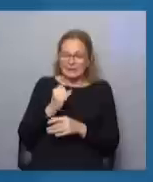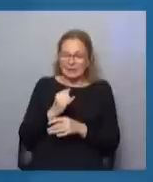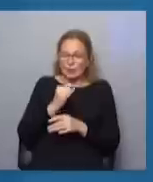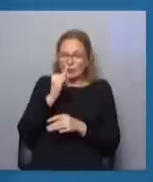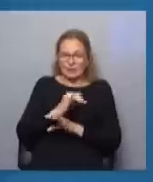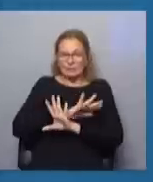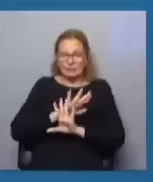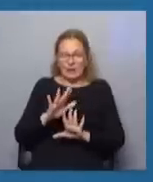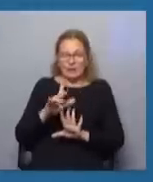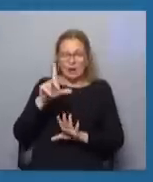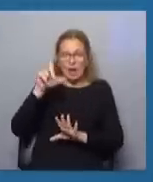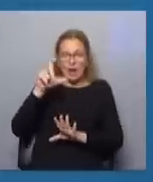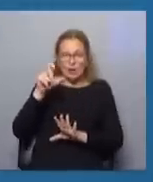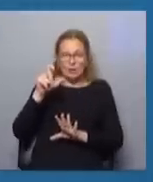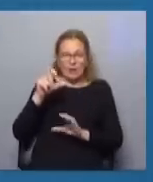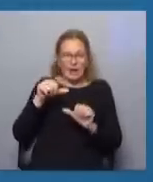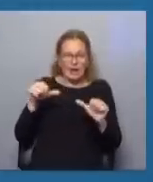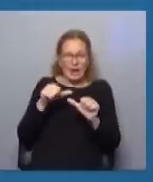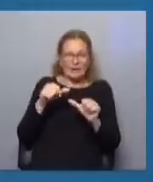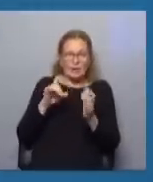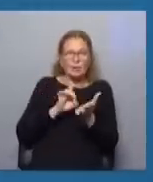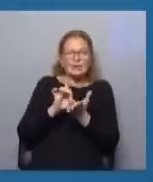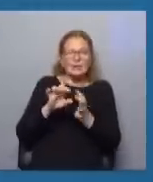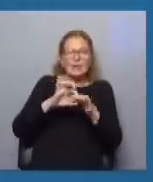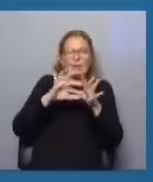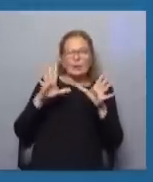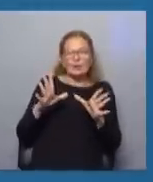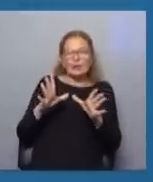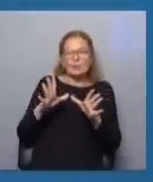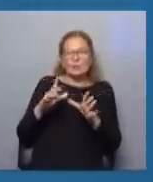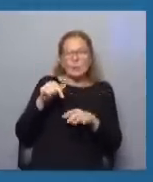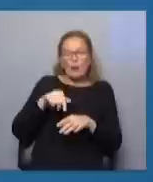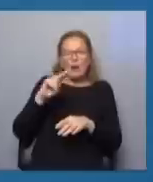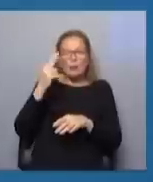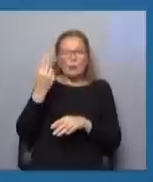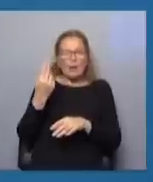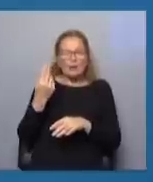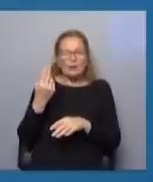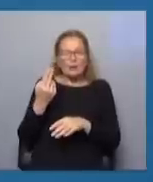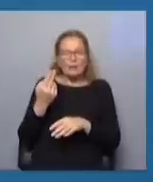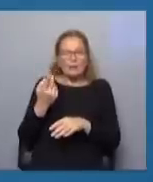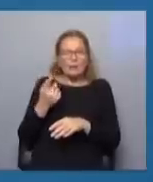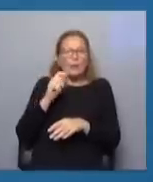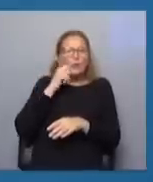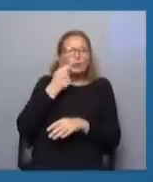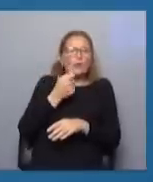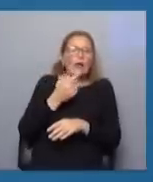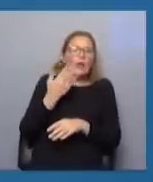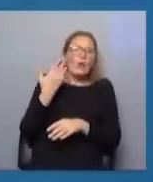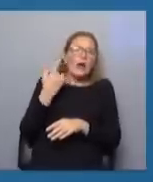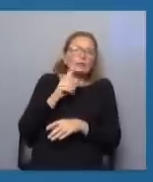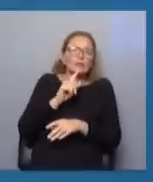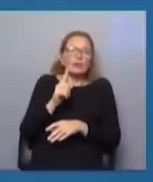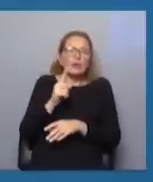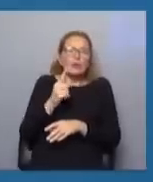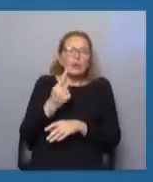esa es la lógica que opera en un sistema democrático representativo como el nuestro que no habrá gustado en su momento o no el